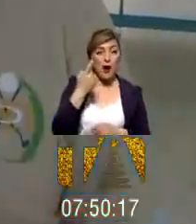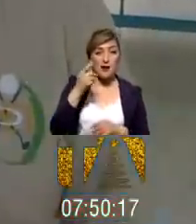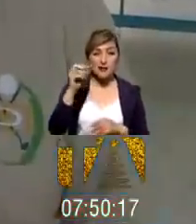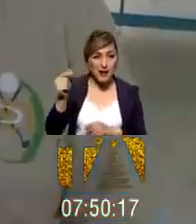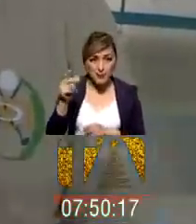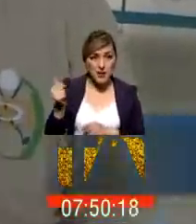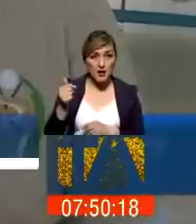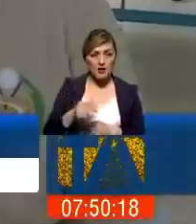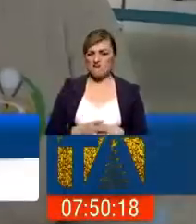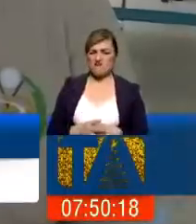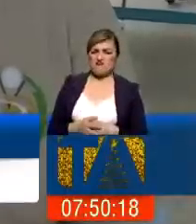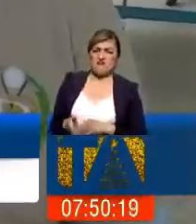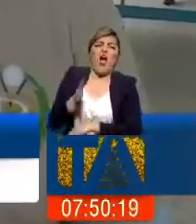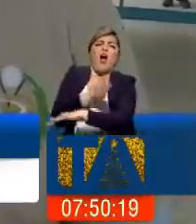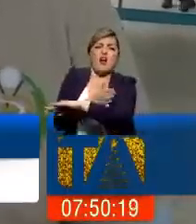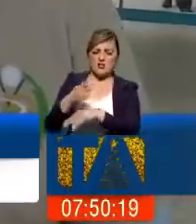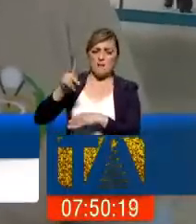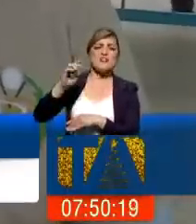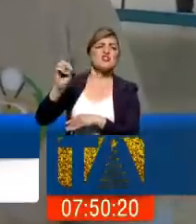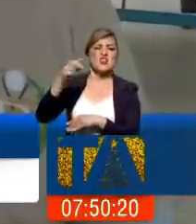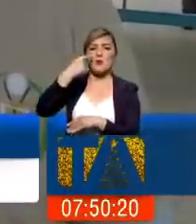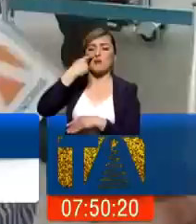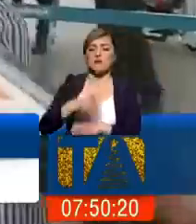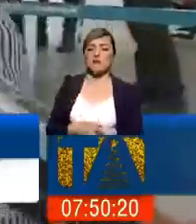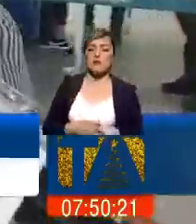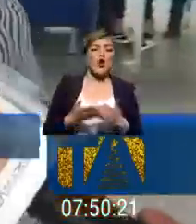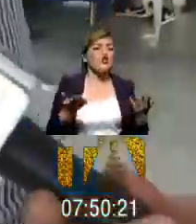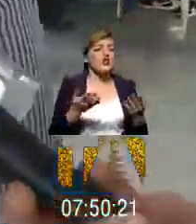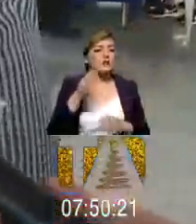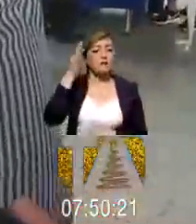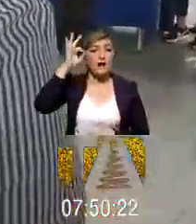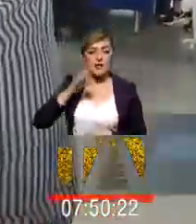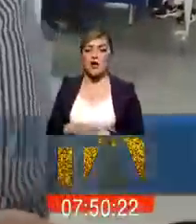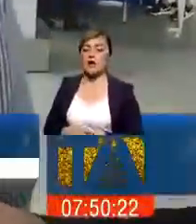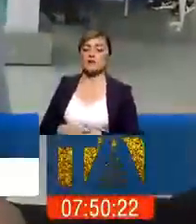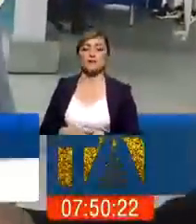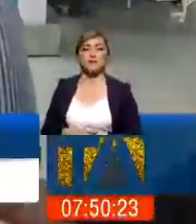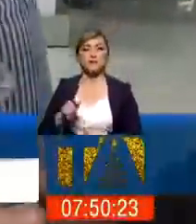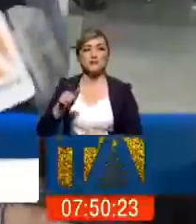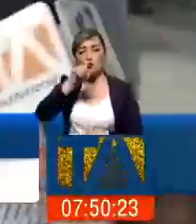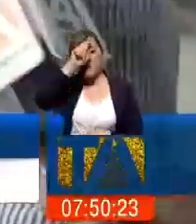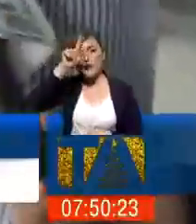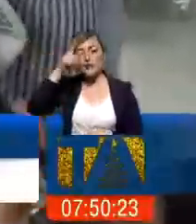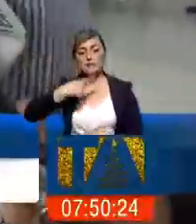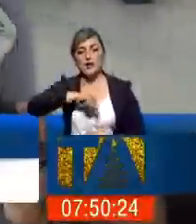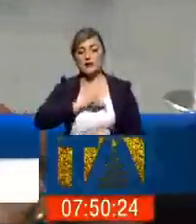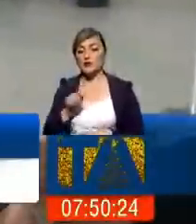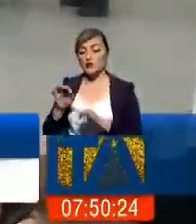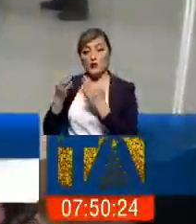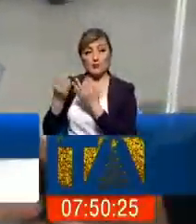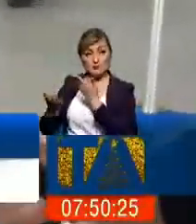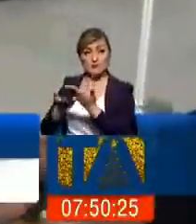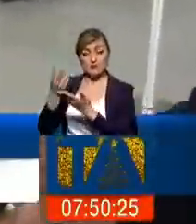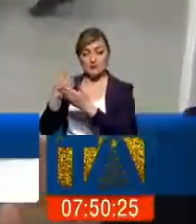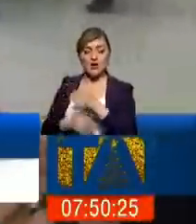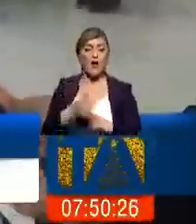No, con el PCR. ¿Usted vino de? De Francia. Vengo de la ciudad de Madrid, de España. ¿Vengo a pasar con la familia? Sí, vengo a pasar con mi